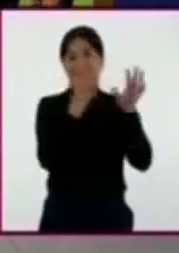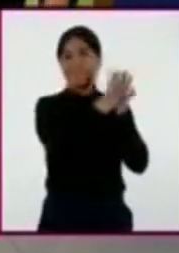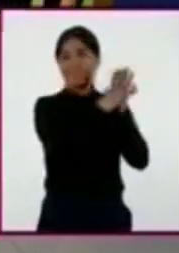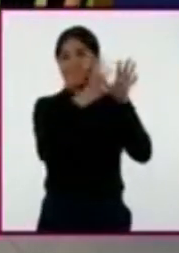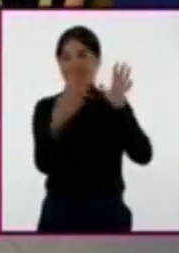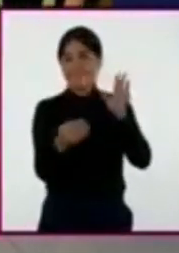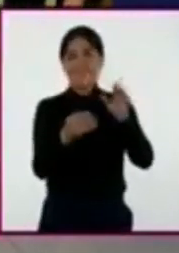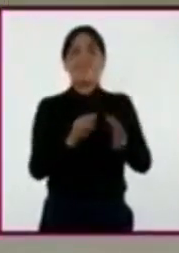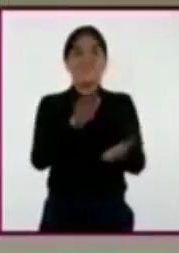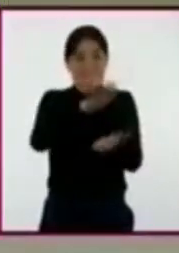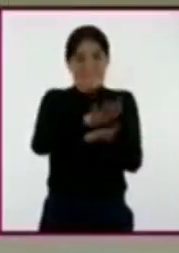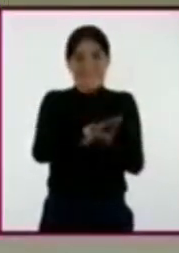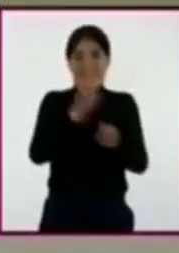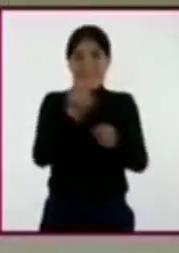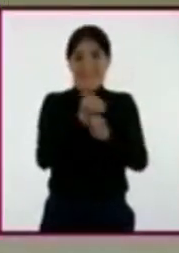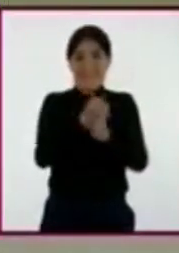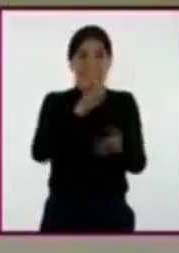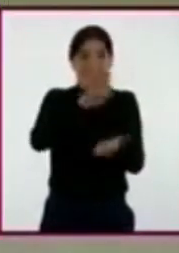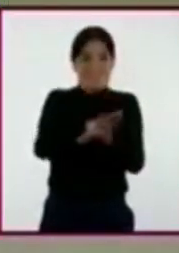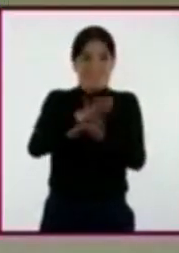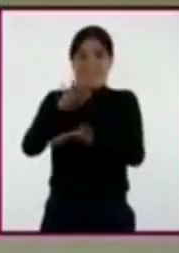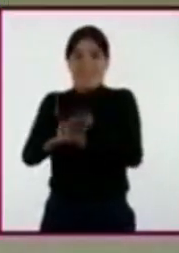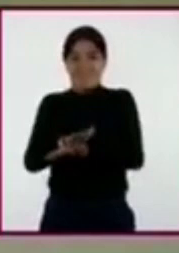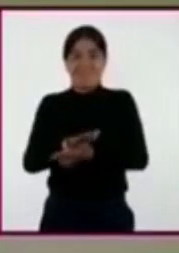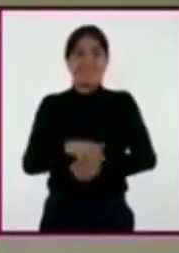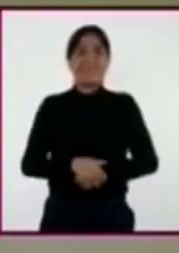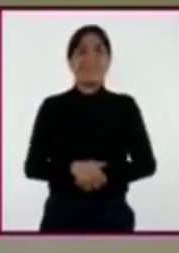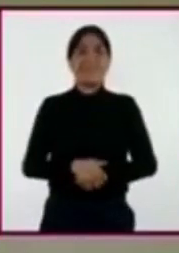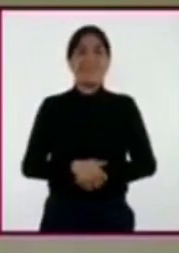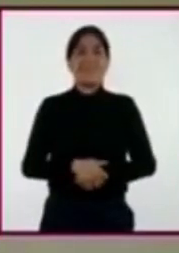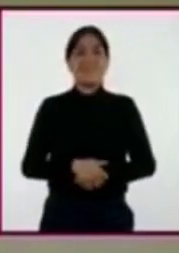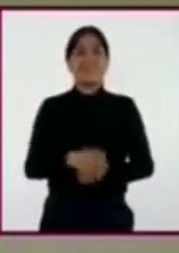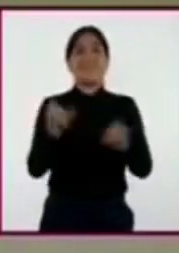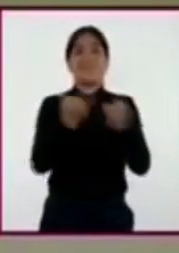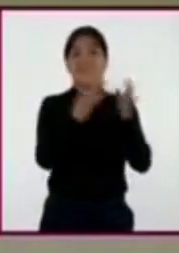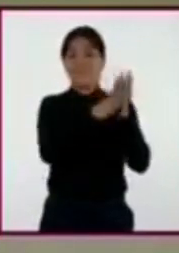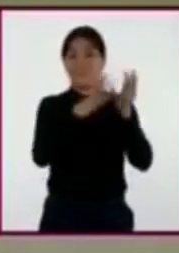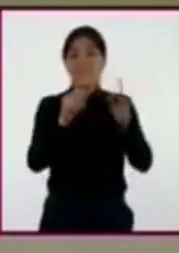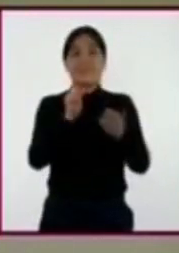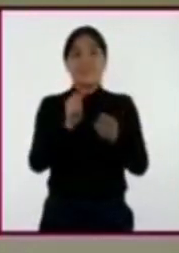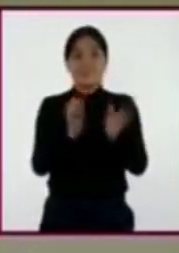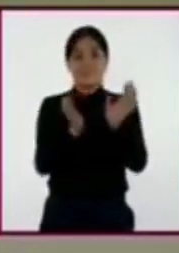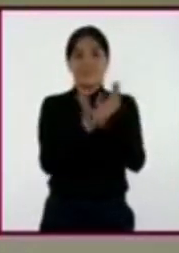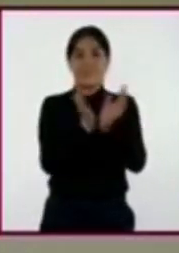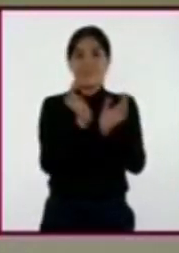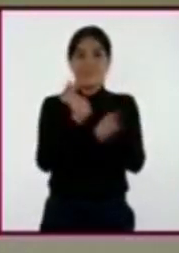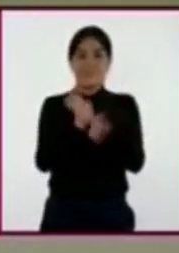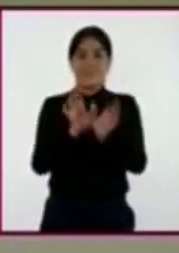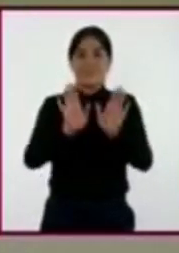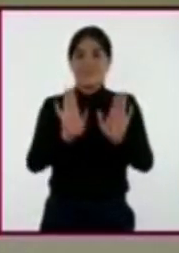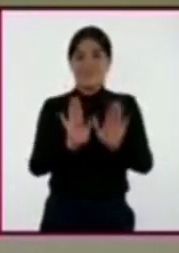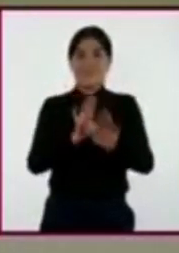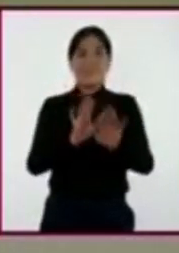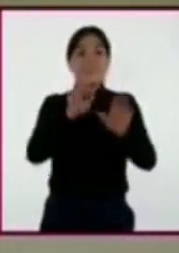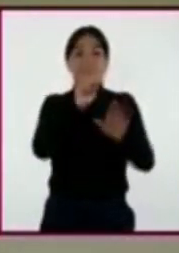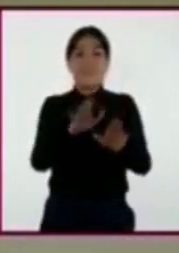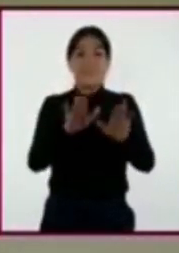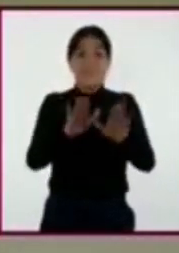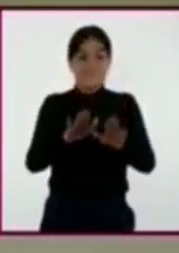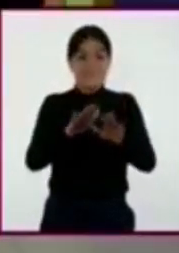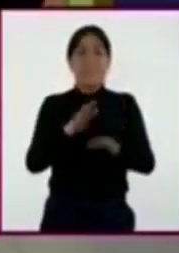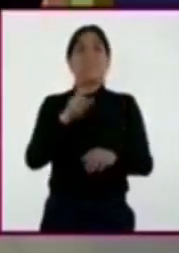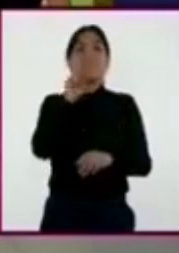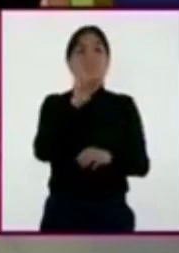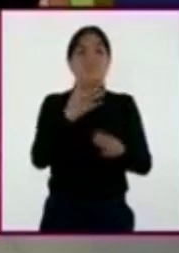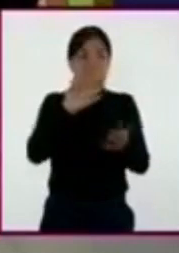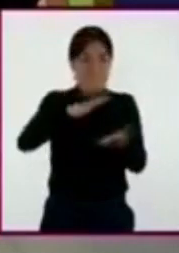calceta. Vamos a elevar los talones. Los metatarsos se quedan pisando